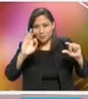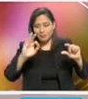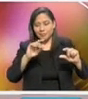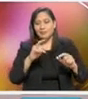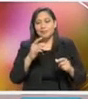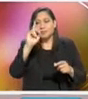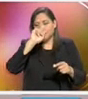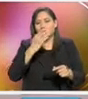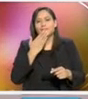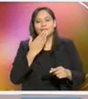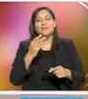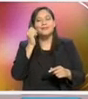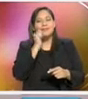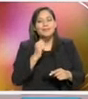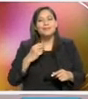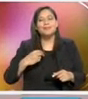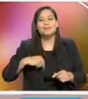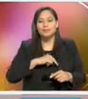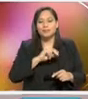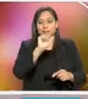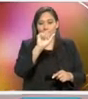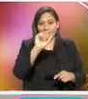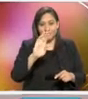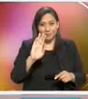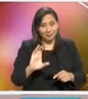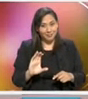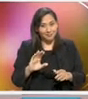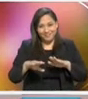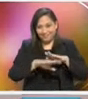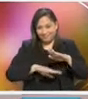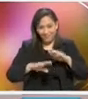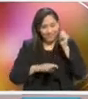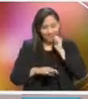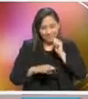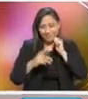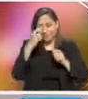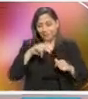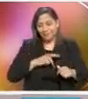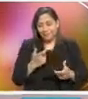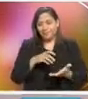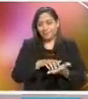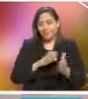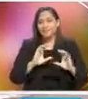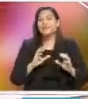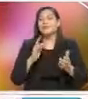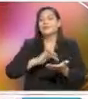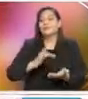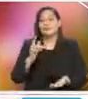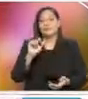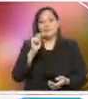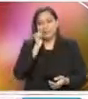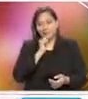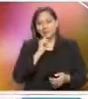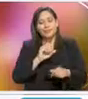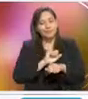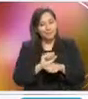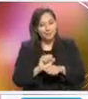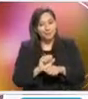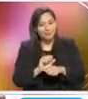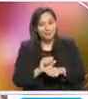en inscripciones son en febrero y son 2,000 pesos, ¿no? O de uniformes, por decir algo, y es en X época, ¿no? Y contemplé algunos regalos